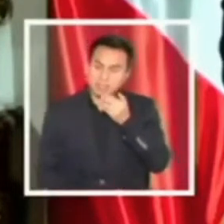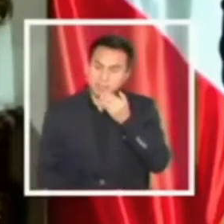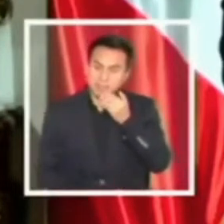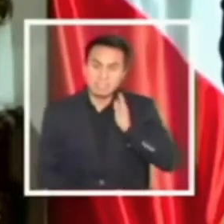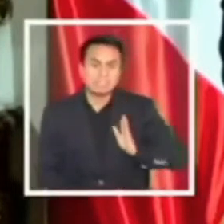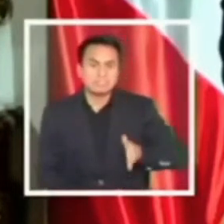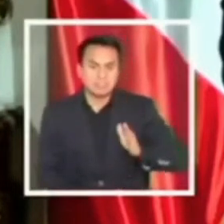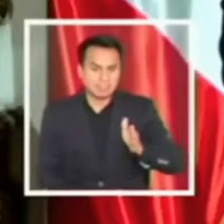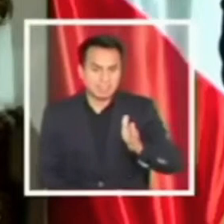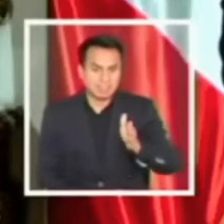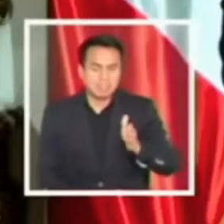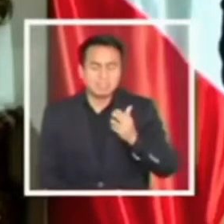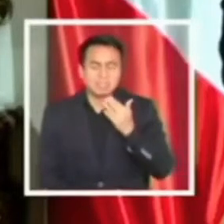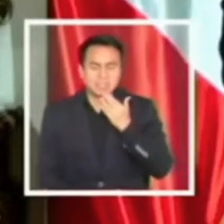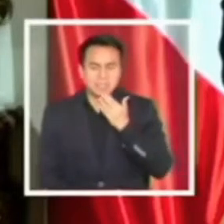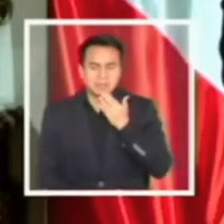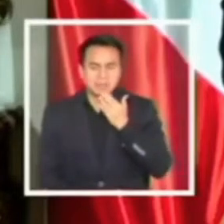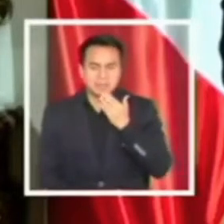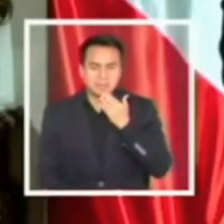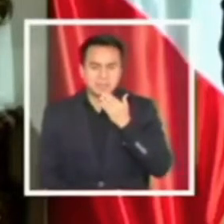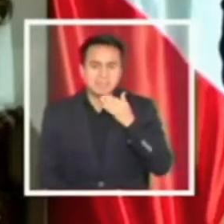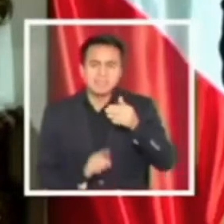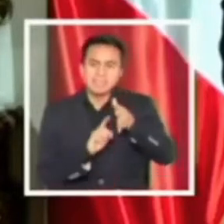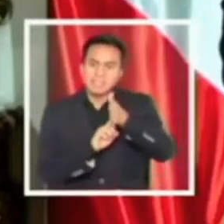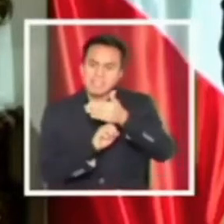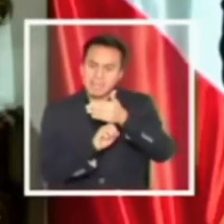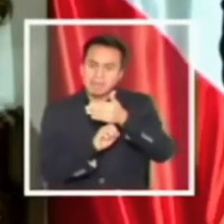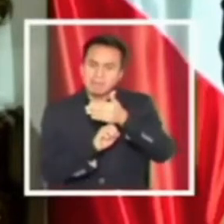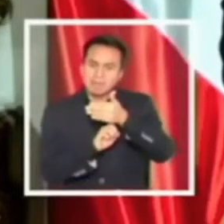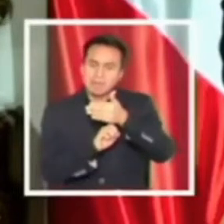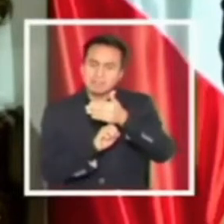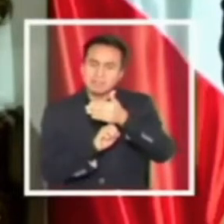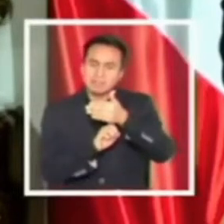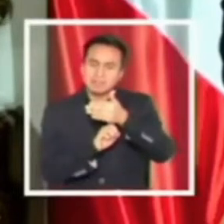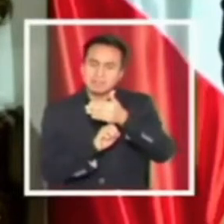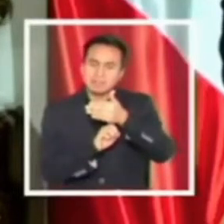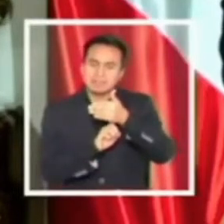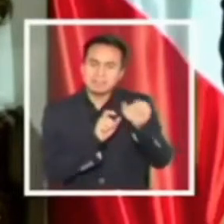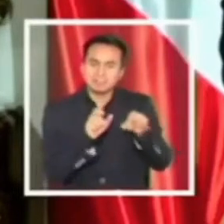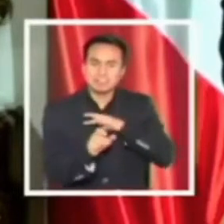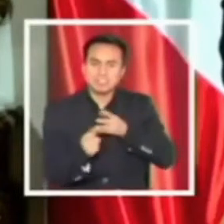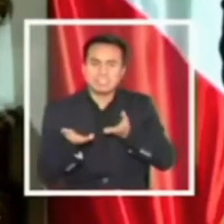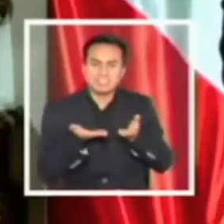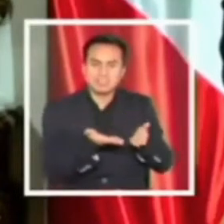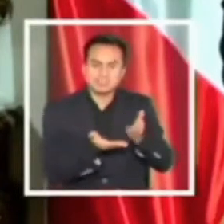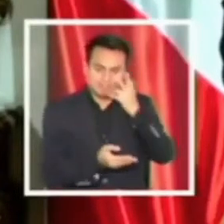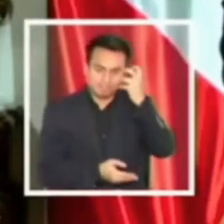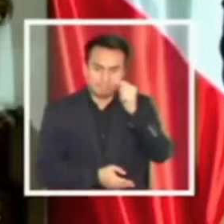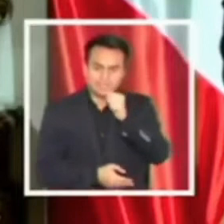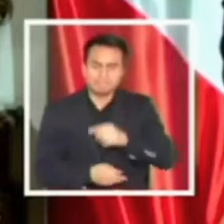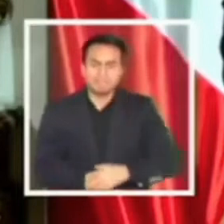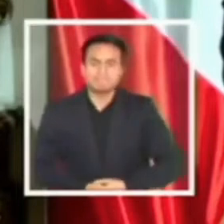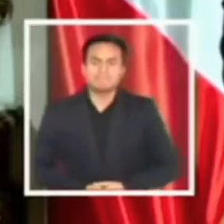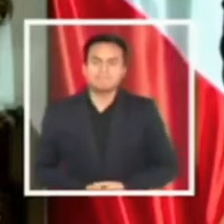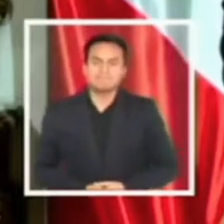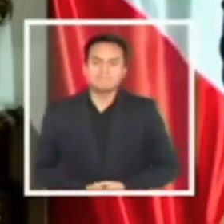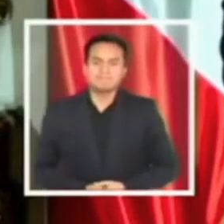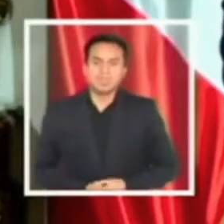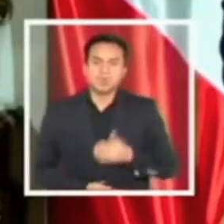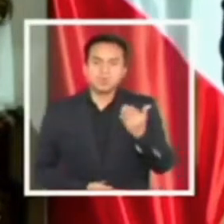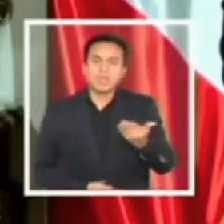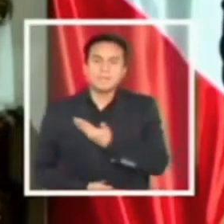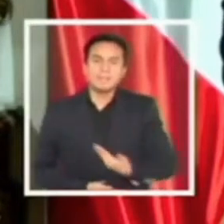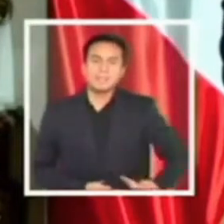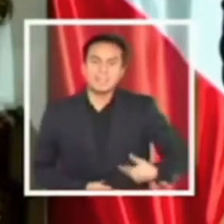y seguirá siendo también la patria de los chilenos.